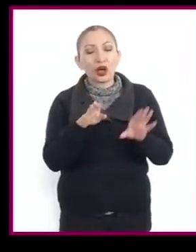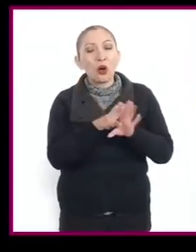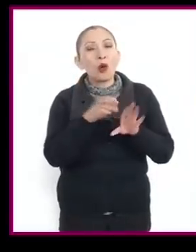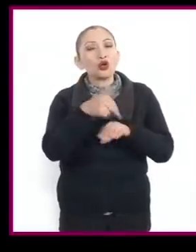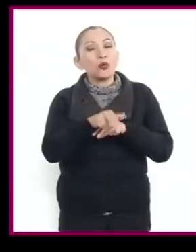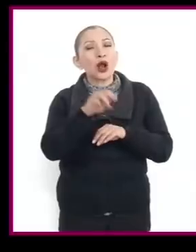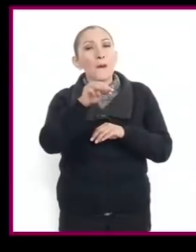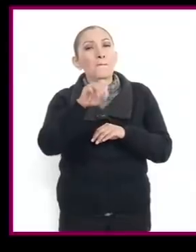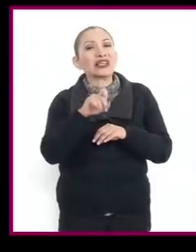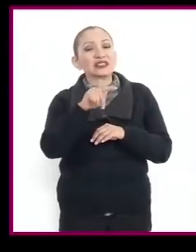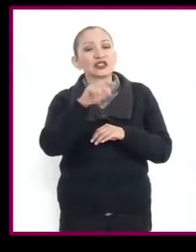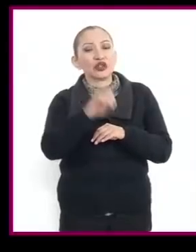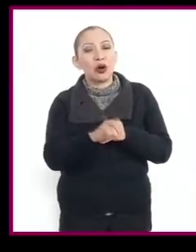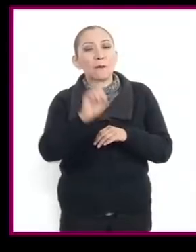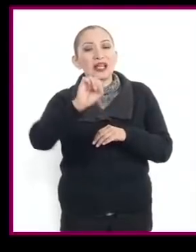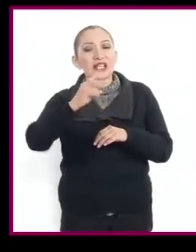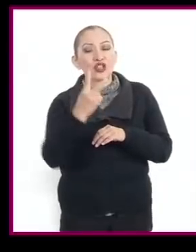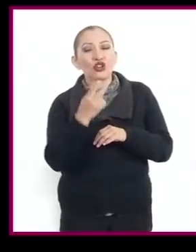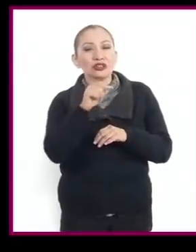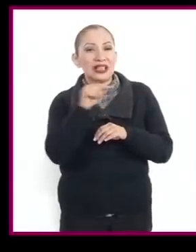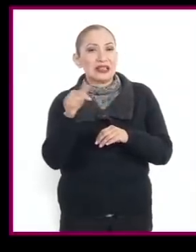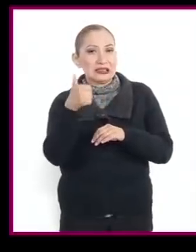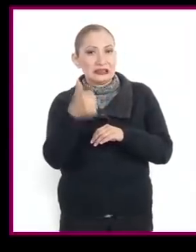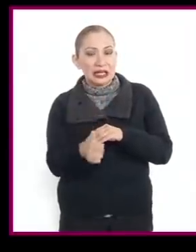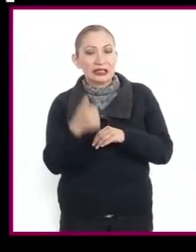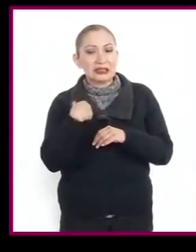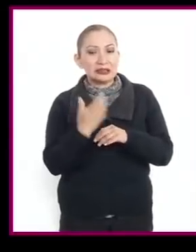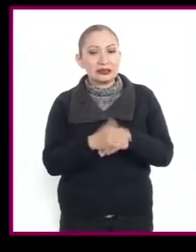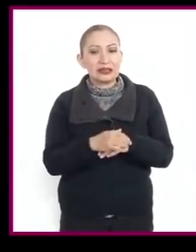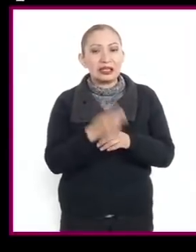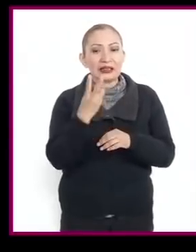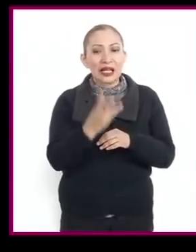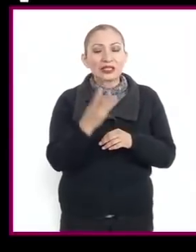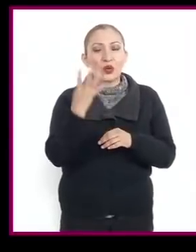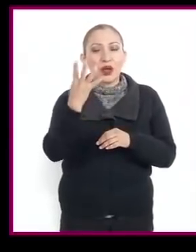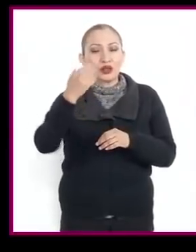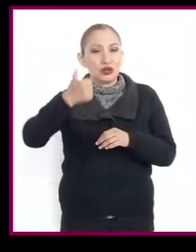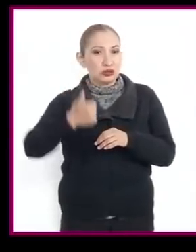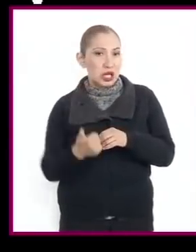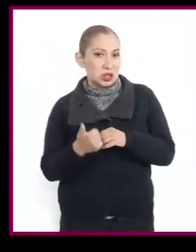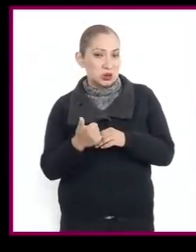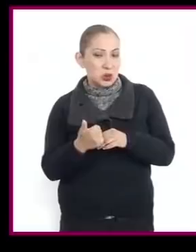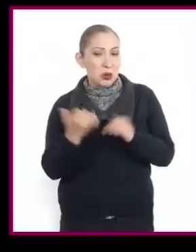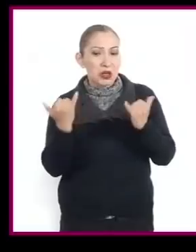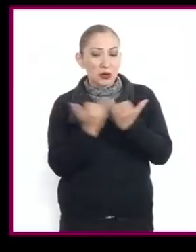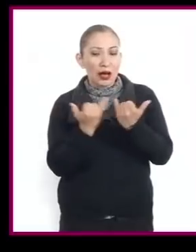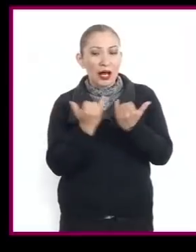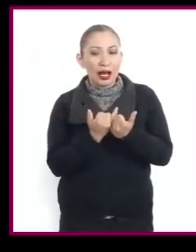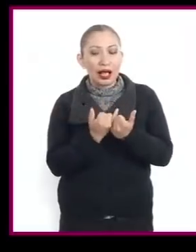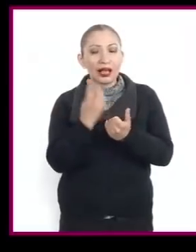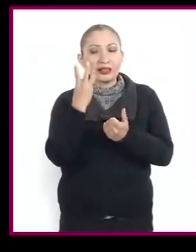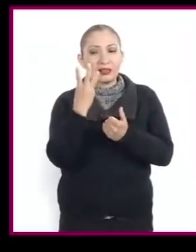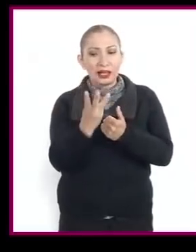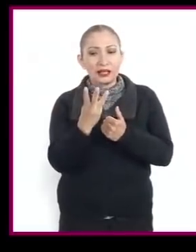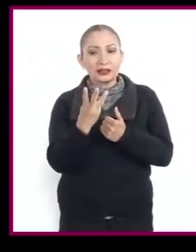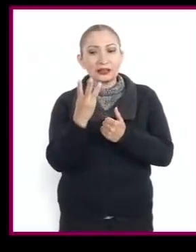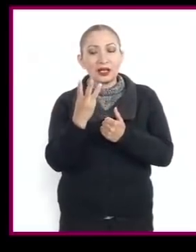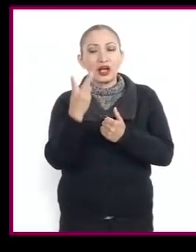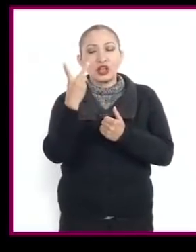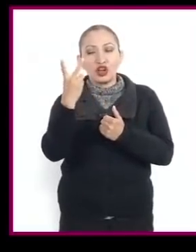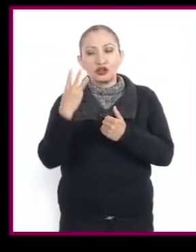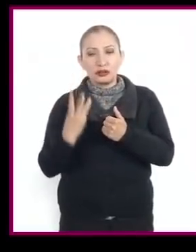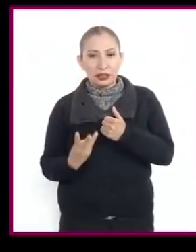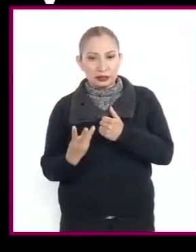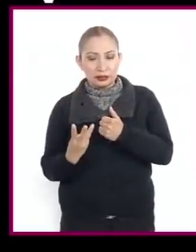un número mixto, que sería 22 entre 6 es a 3, 3 enteros, 4 sextos, lo que es igual a 3 enteros, 2